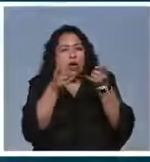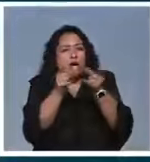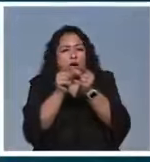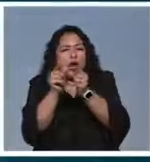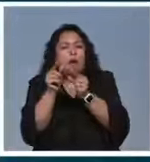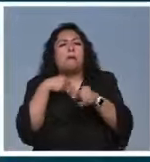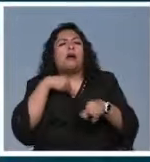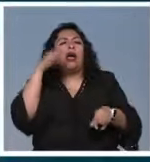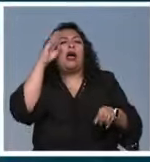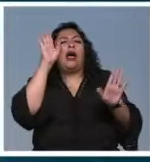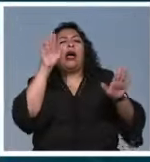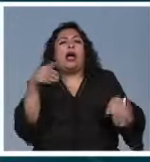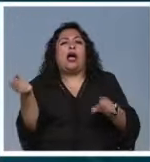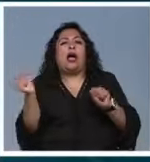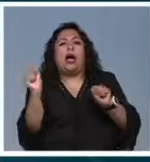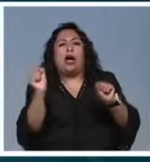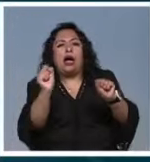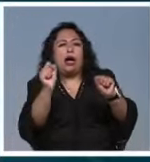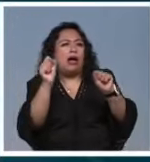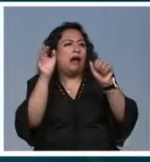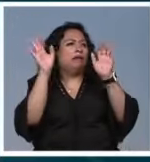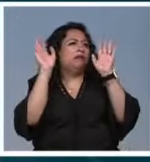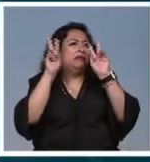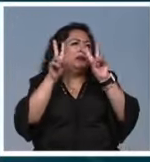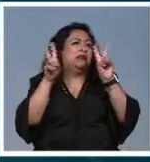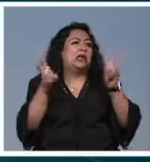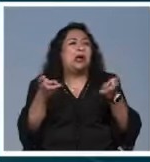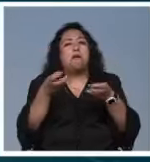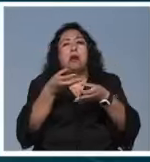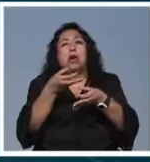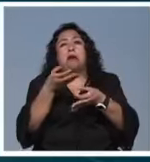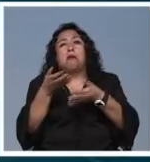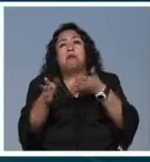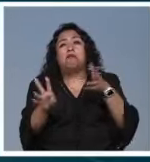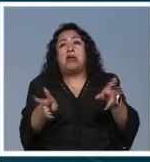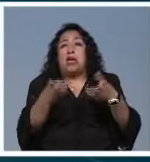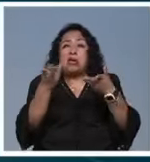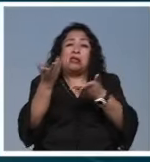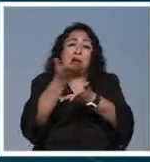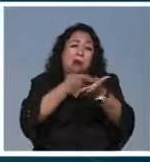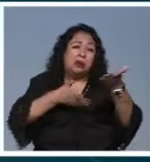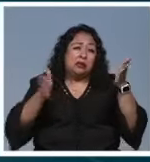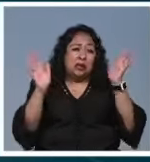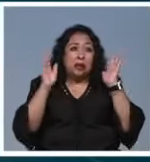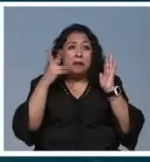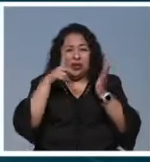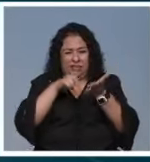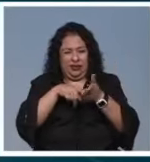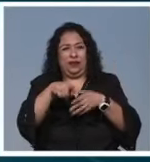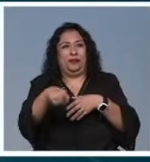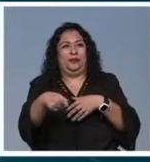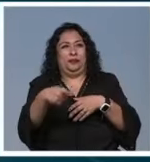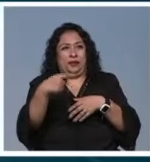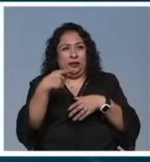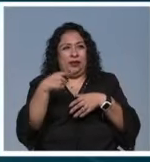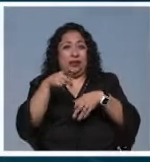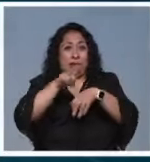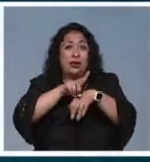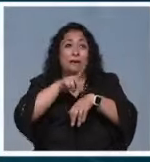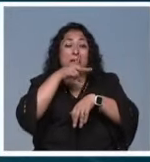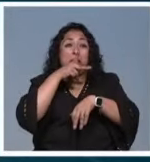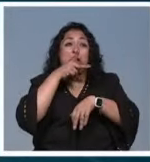por sentado que las carreras son un tema medio comercial, pero he ahí el misticismo que tiene la carrera del Día del